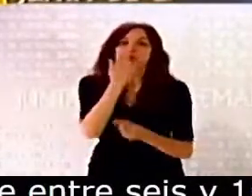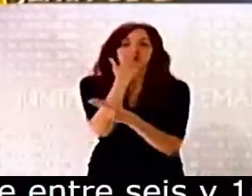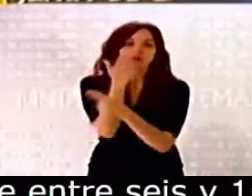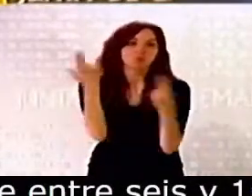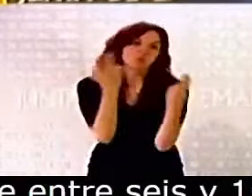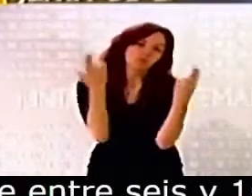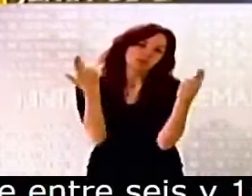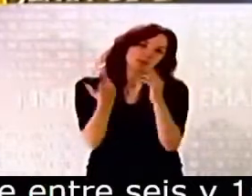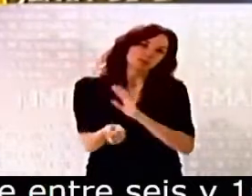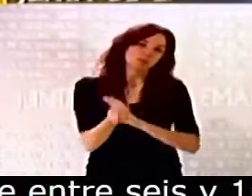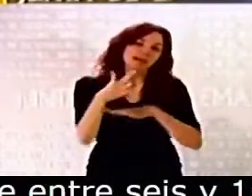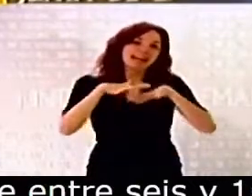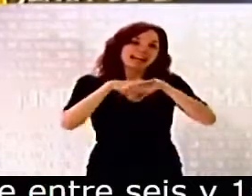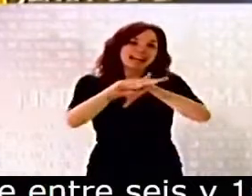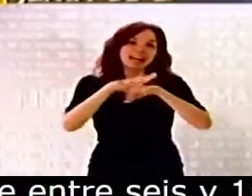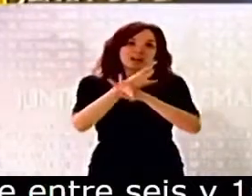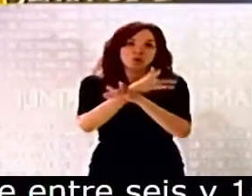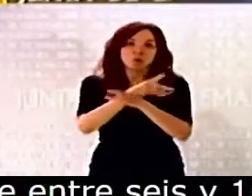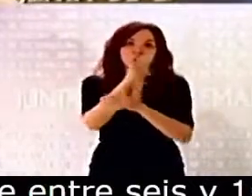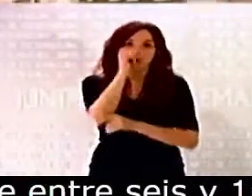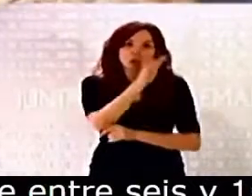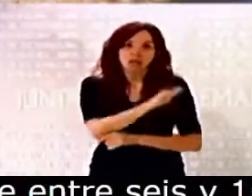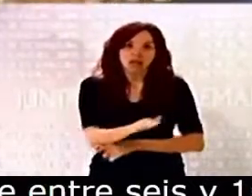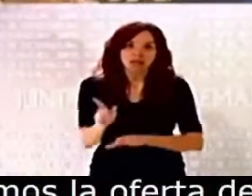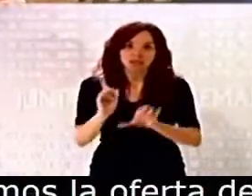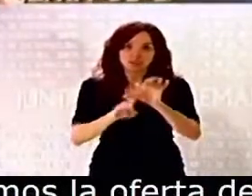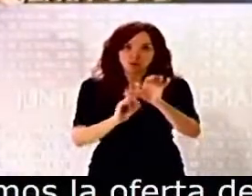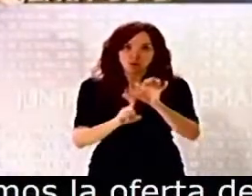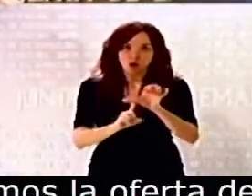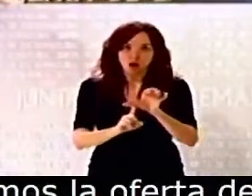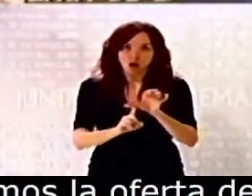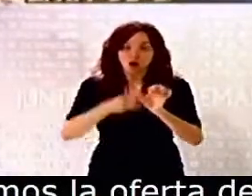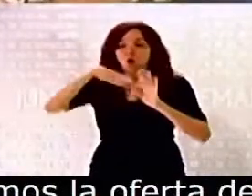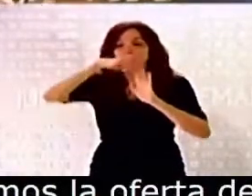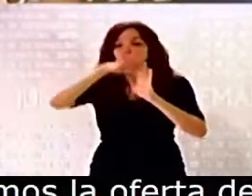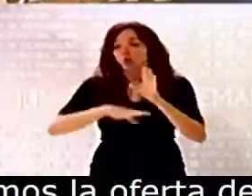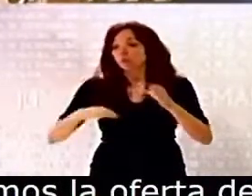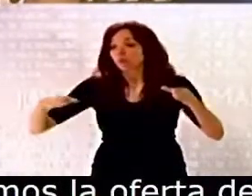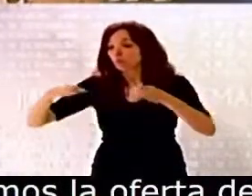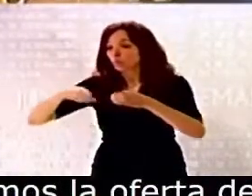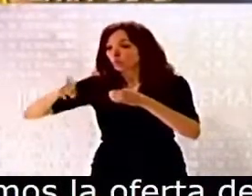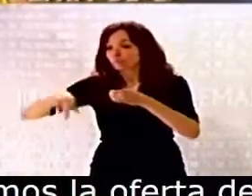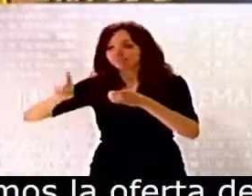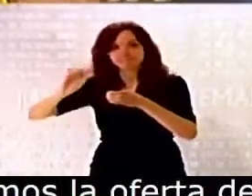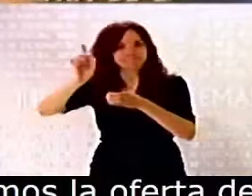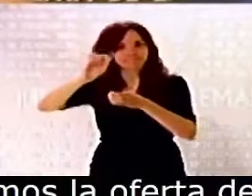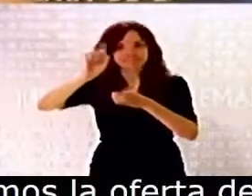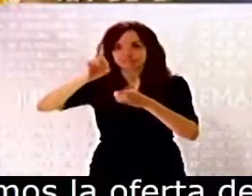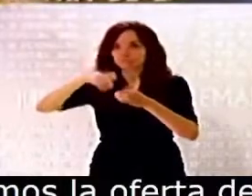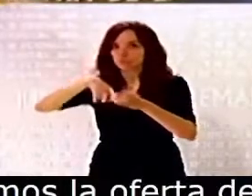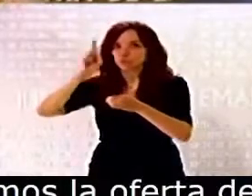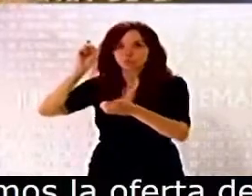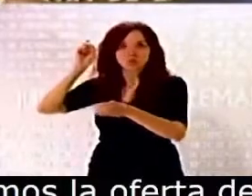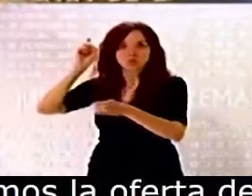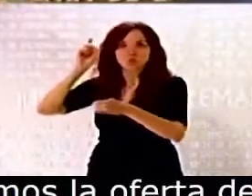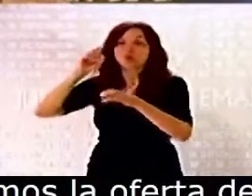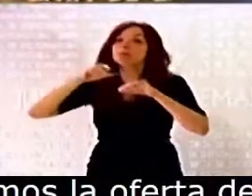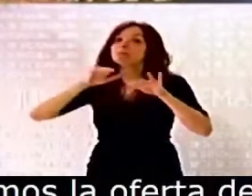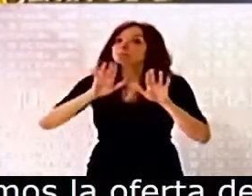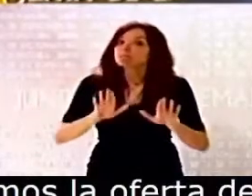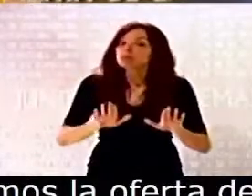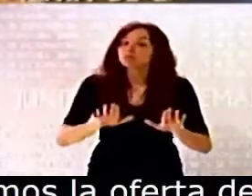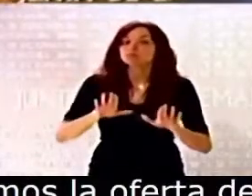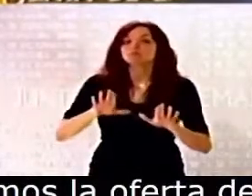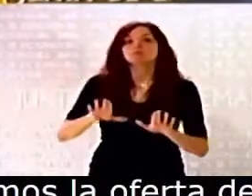red de ludotecas de Extremadura, que no es un programa mancomunado, sino que es un programa que va a poder contar con una